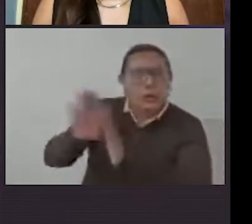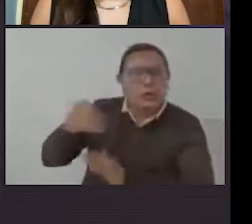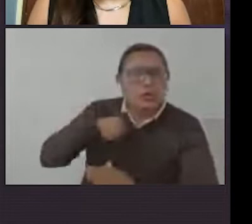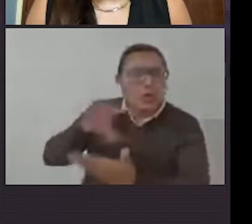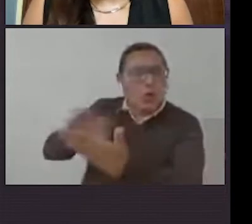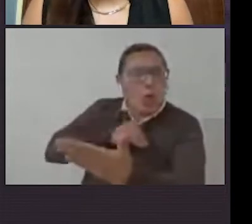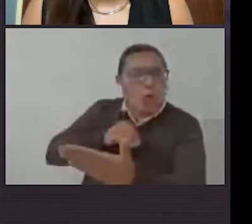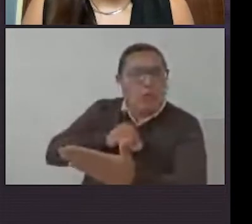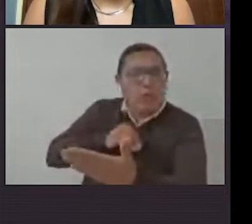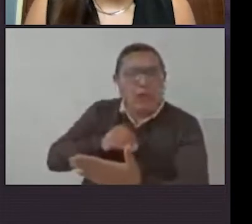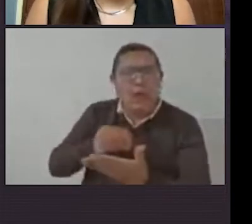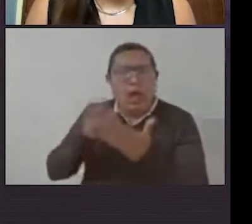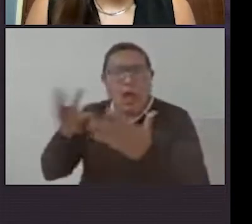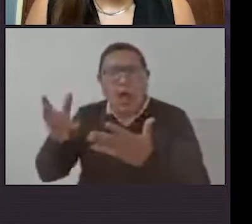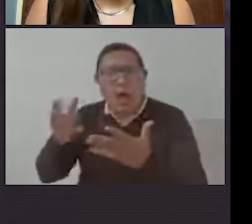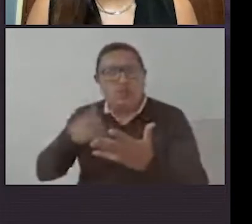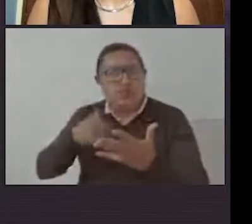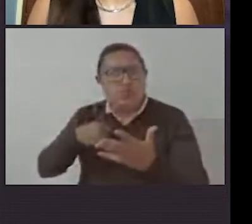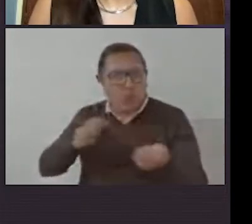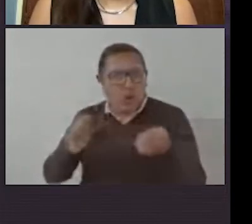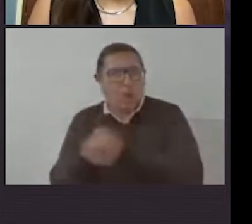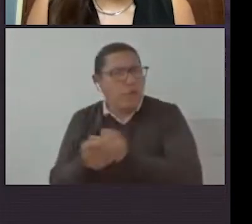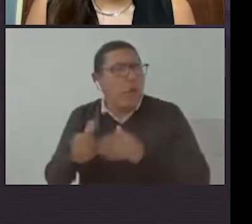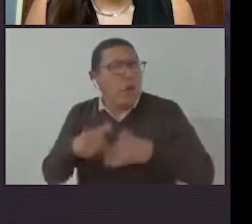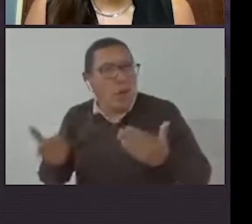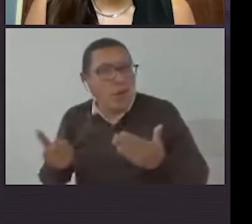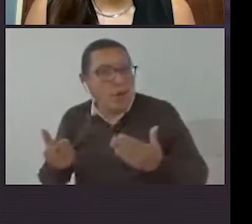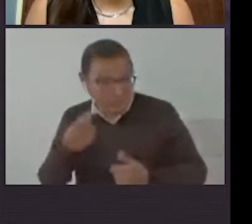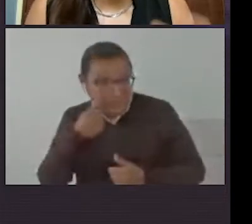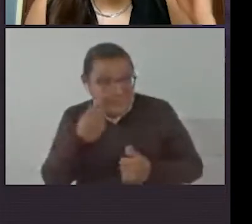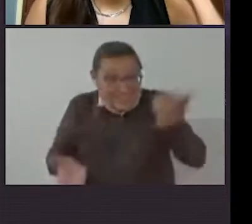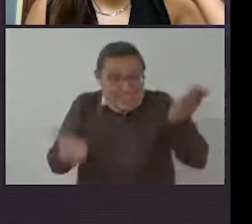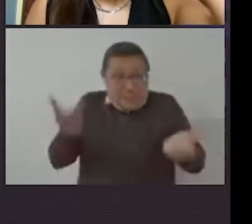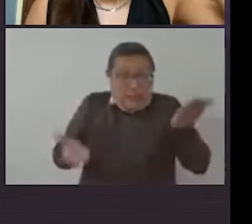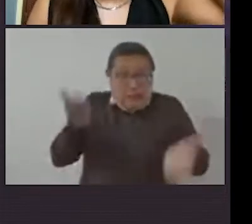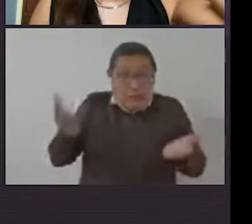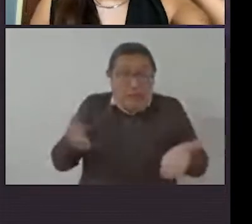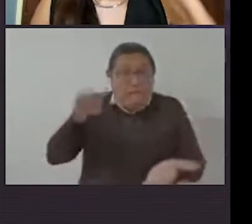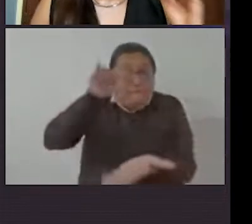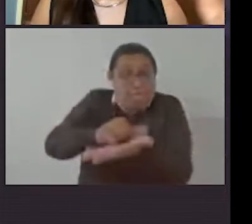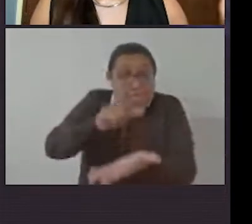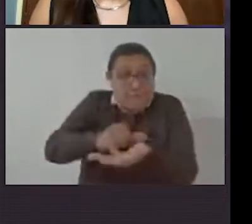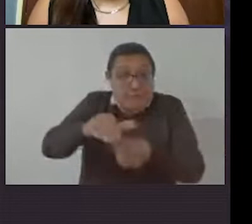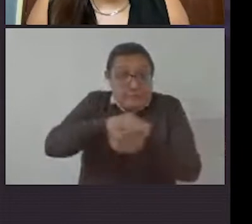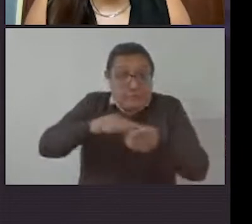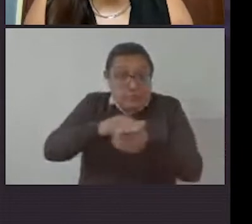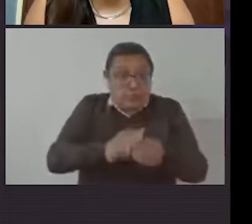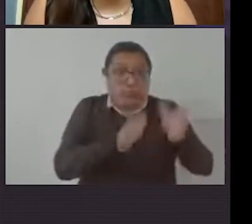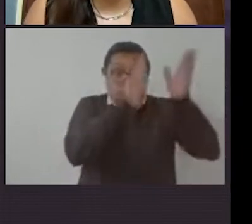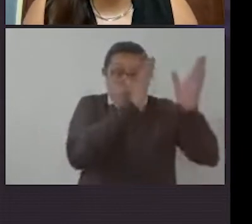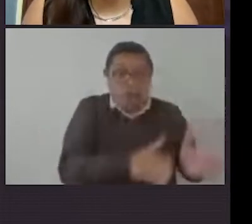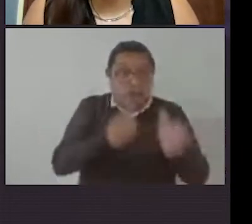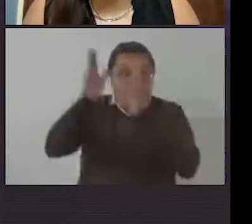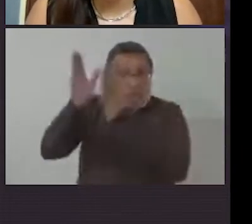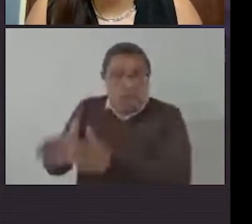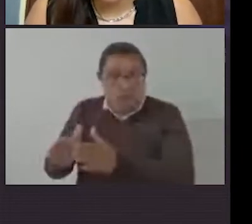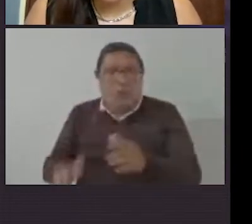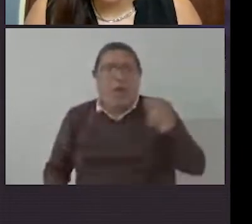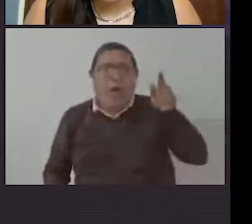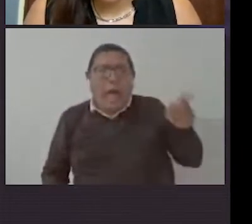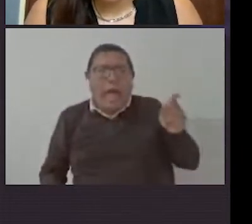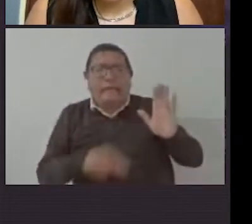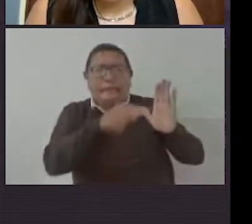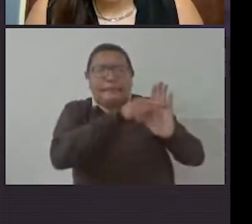Son pensamientos que pueden estar aplicándose para una misma situación, pero que se están viendo desde una diferente